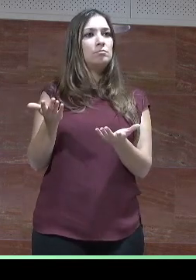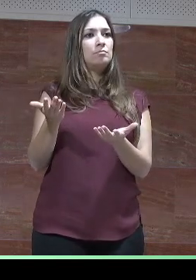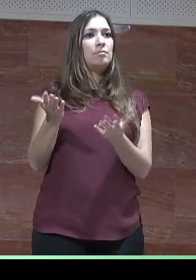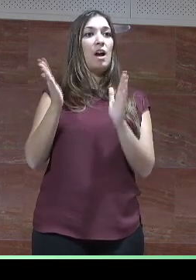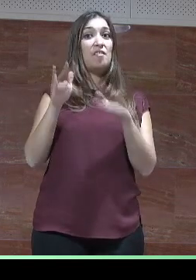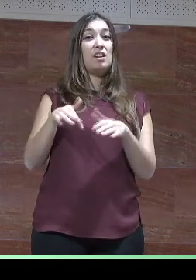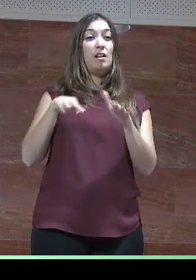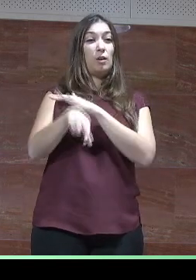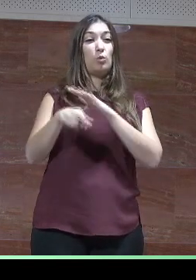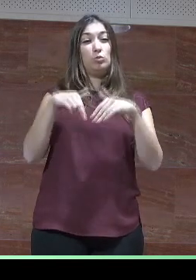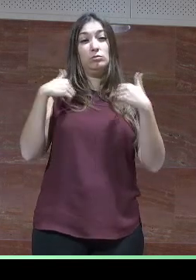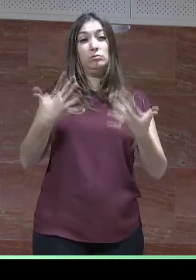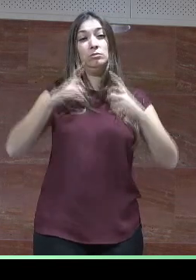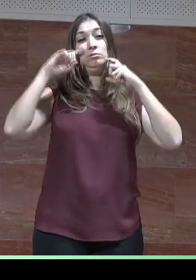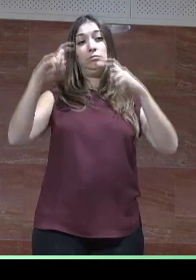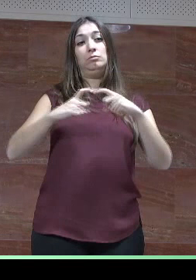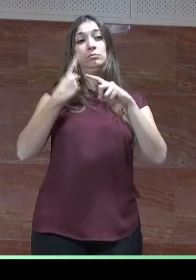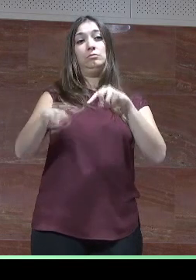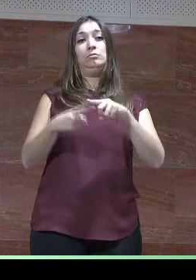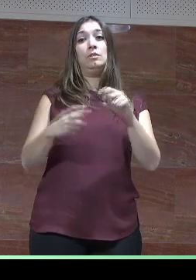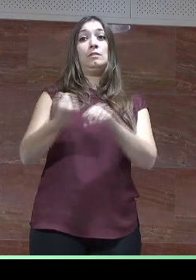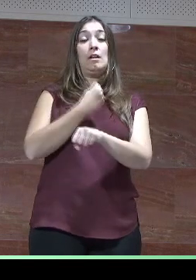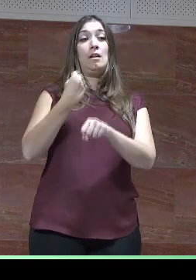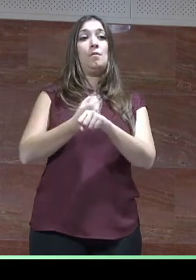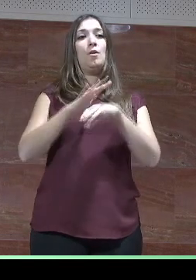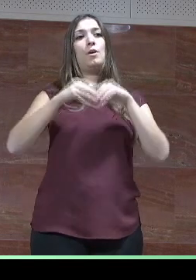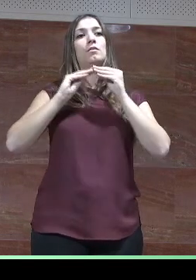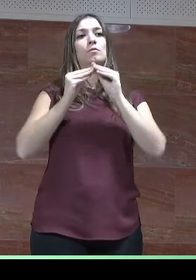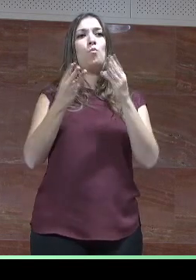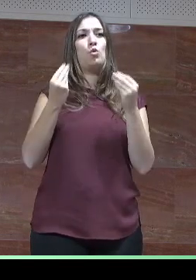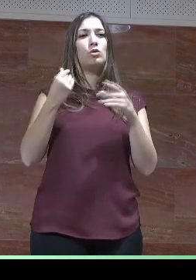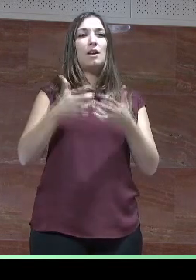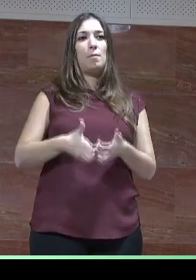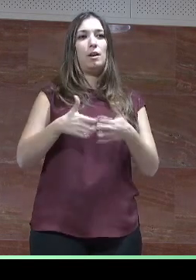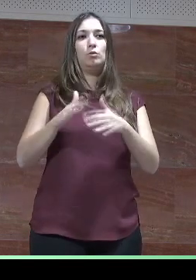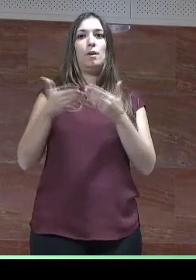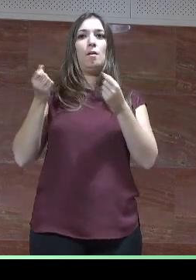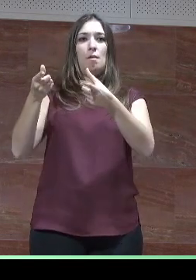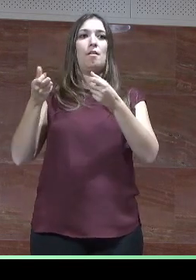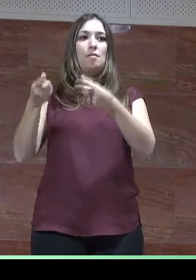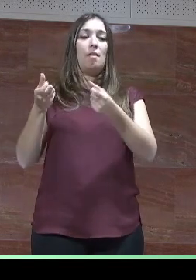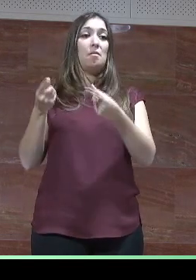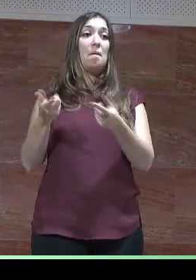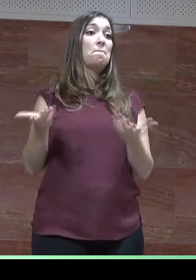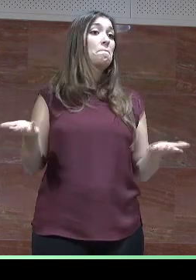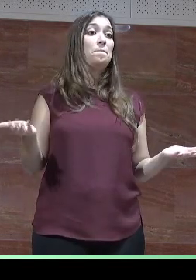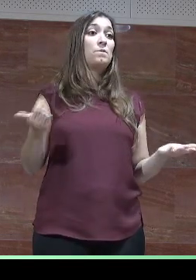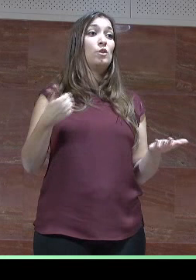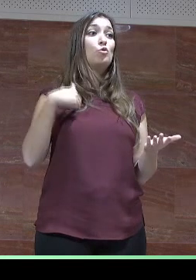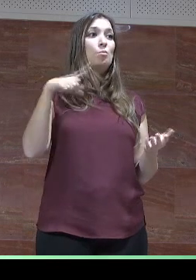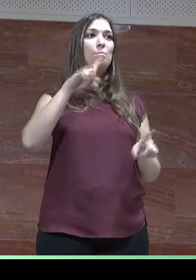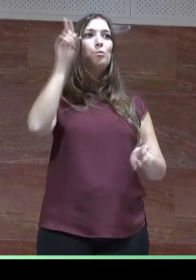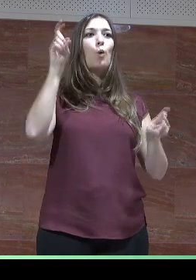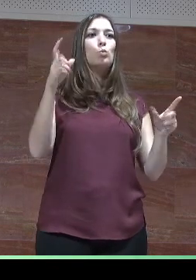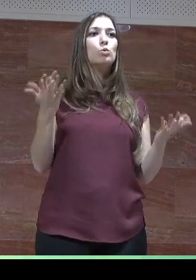dedican grandes recursos, grandes esfuerzos, gran trabajo en desarrollar múltiples dispositivos. Y aquí viene la pregunta también,